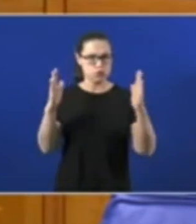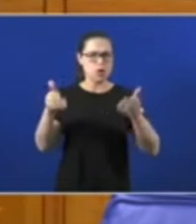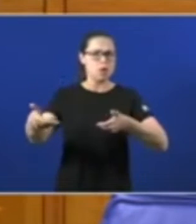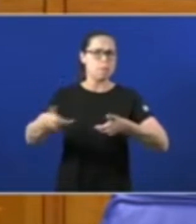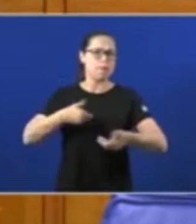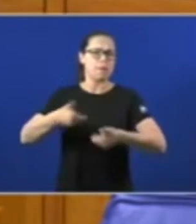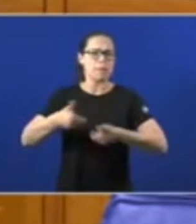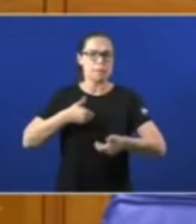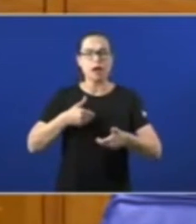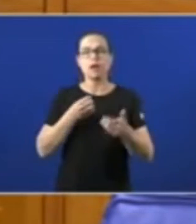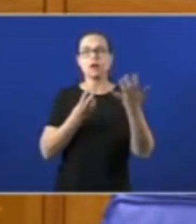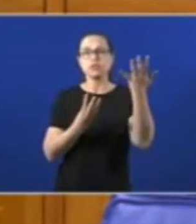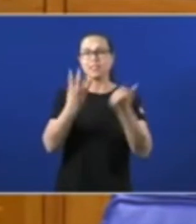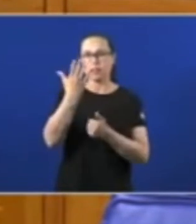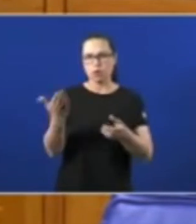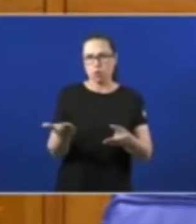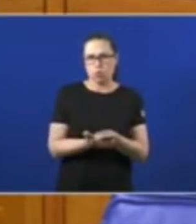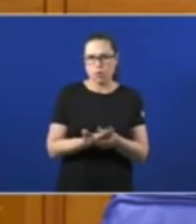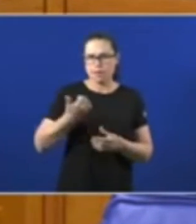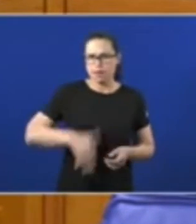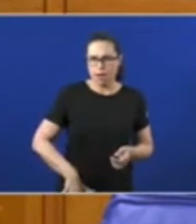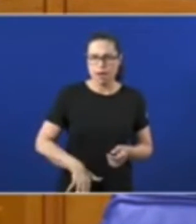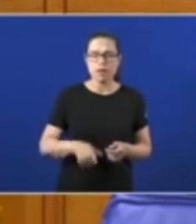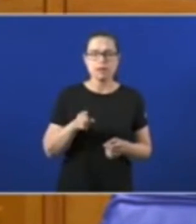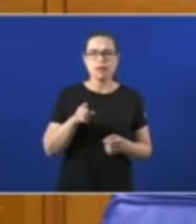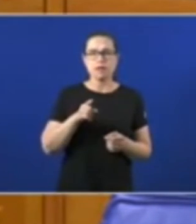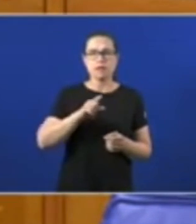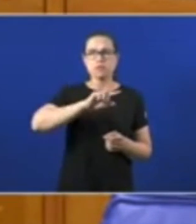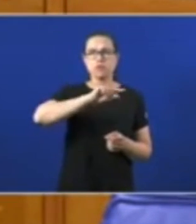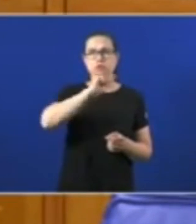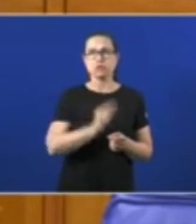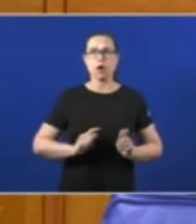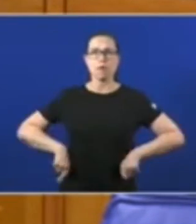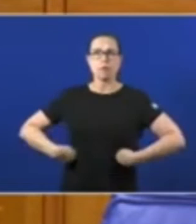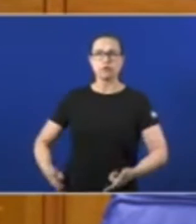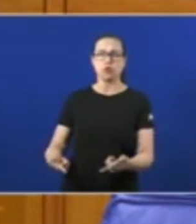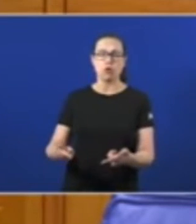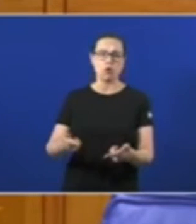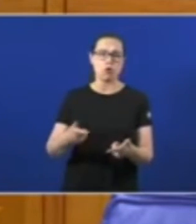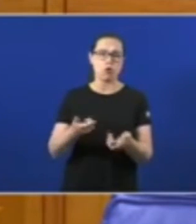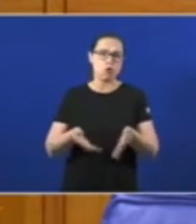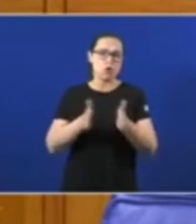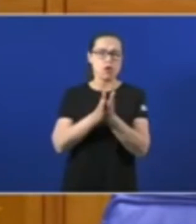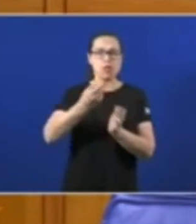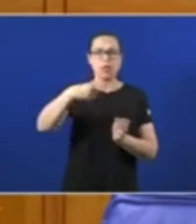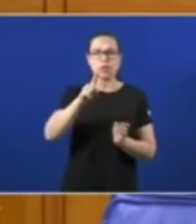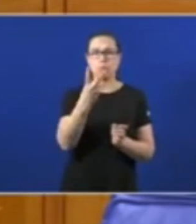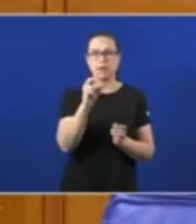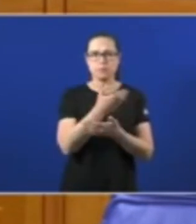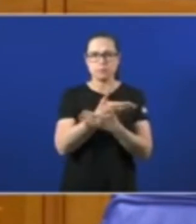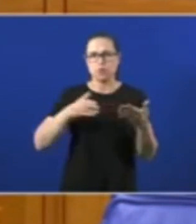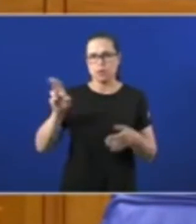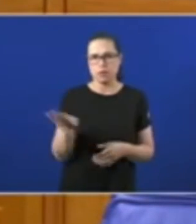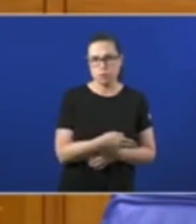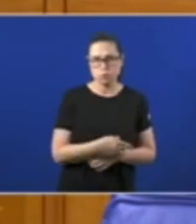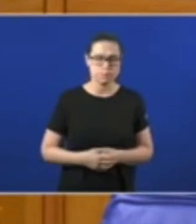85 expedientes que promoven un actua que supen un investimento global de 120 millón de euros en nas